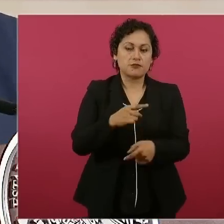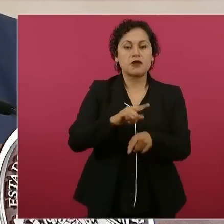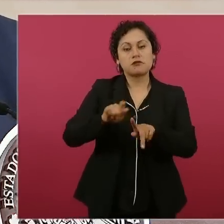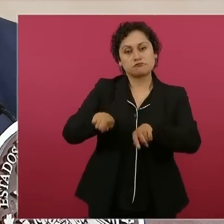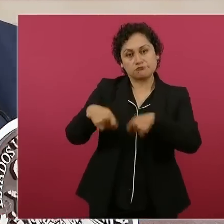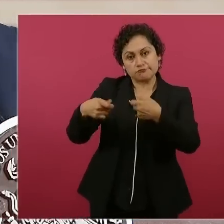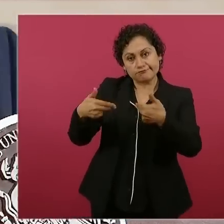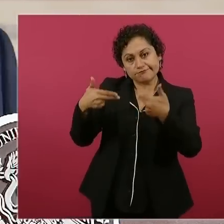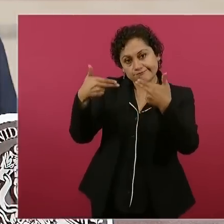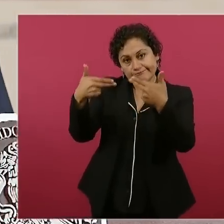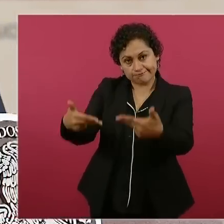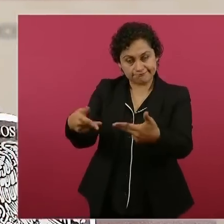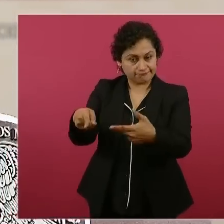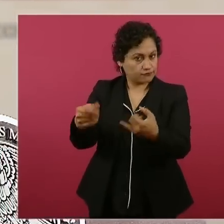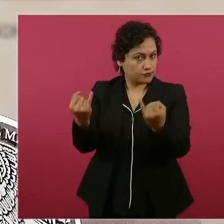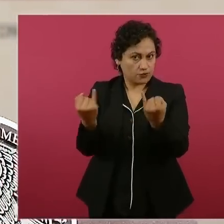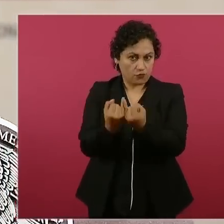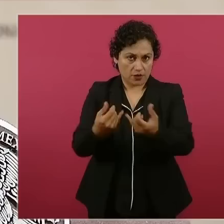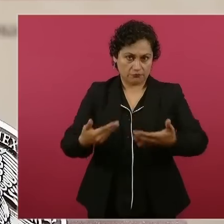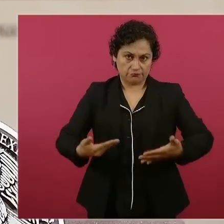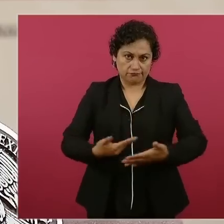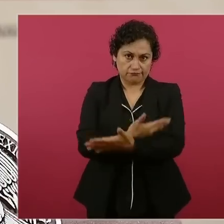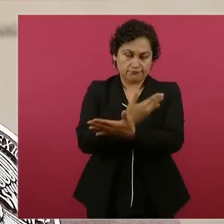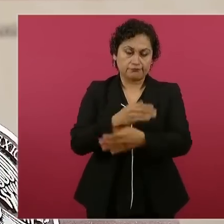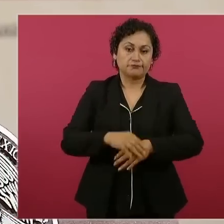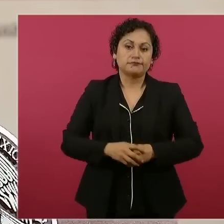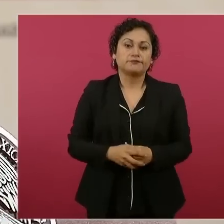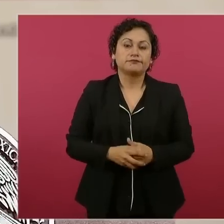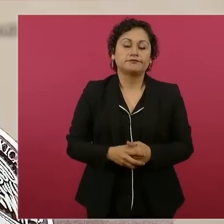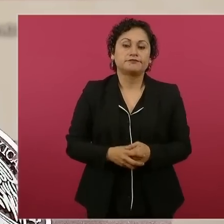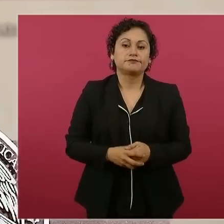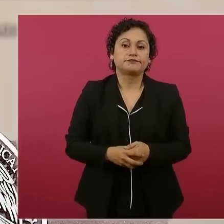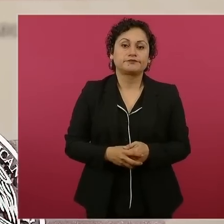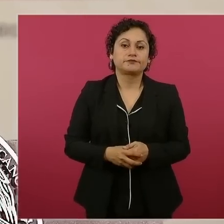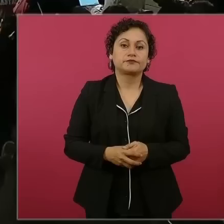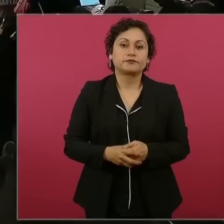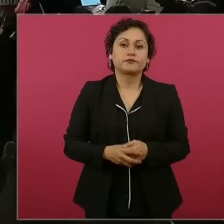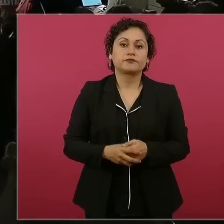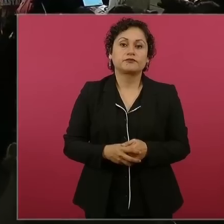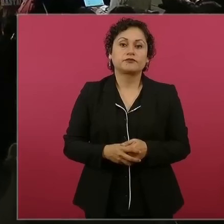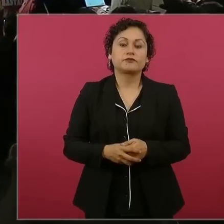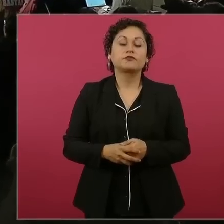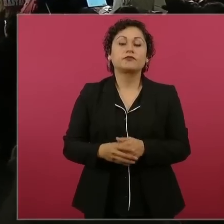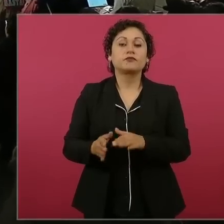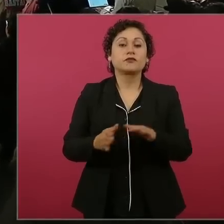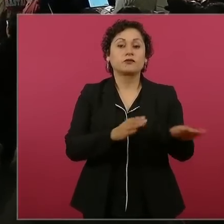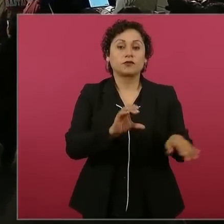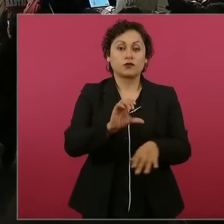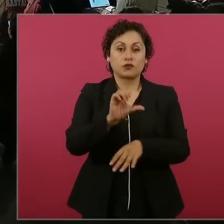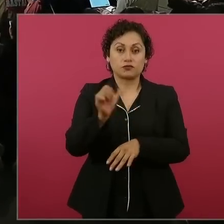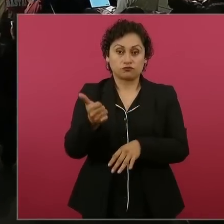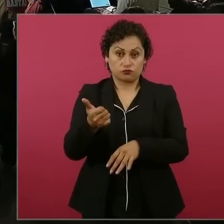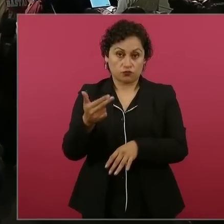allá en la Mazateca. Y en Huautla,